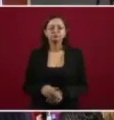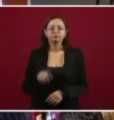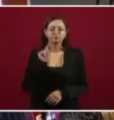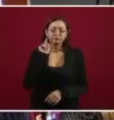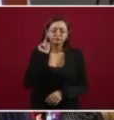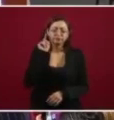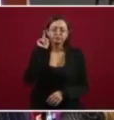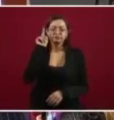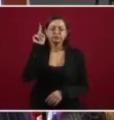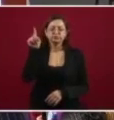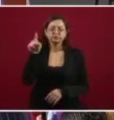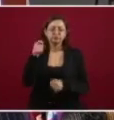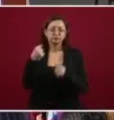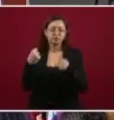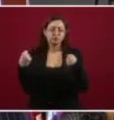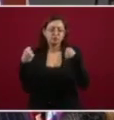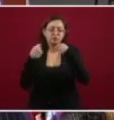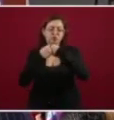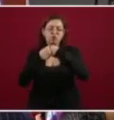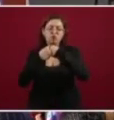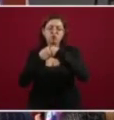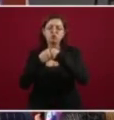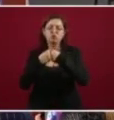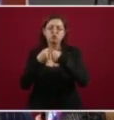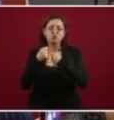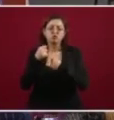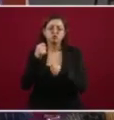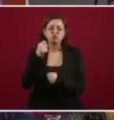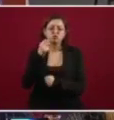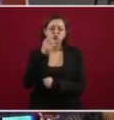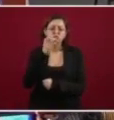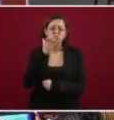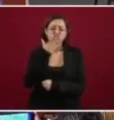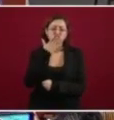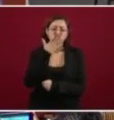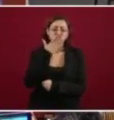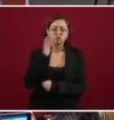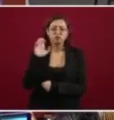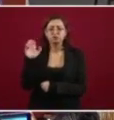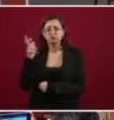límites entre Sonora y Chihuahua,